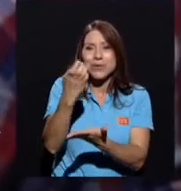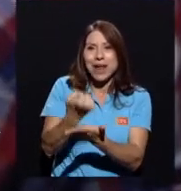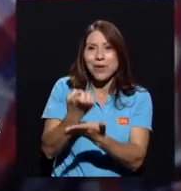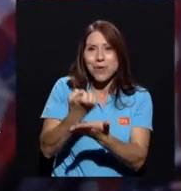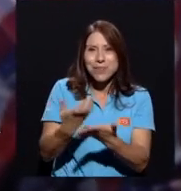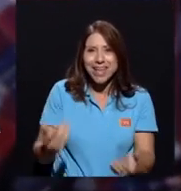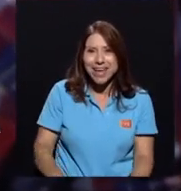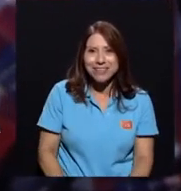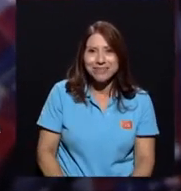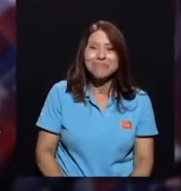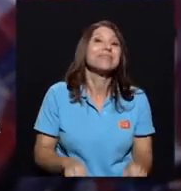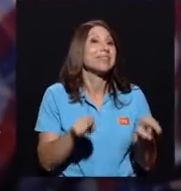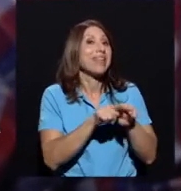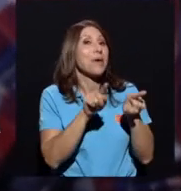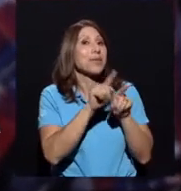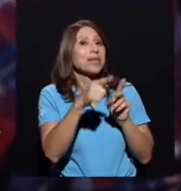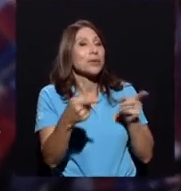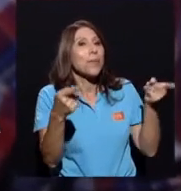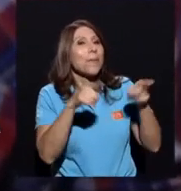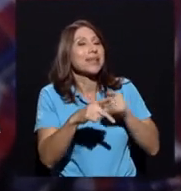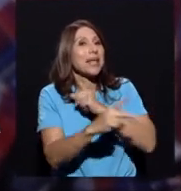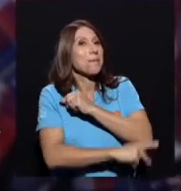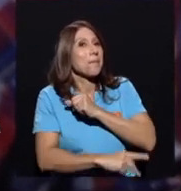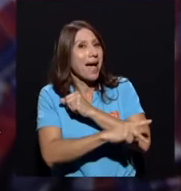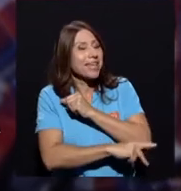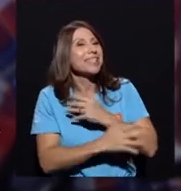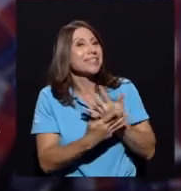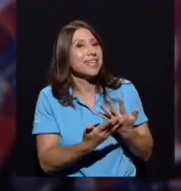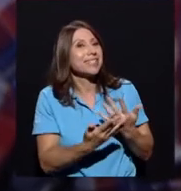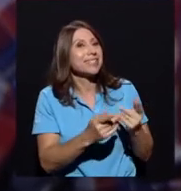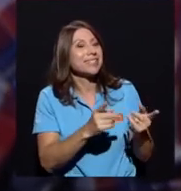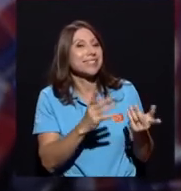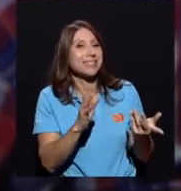hasta en países al sur